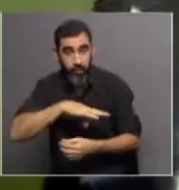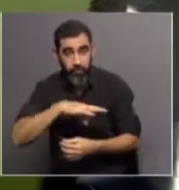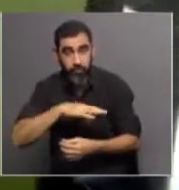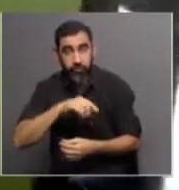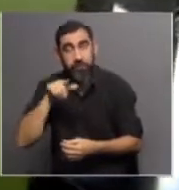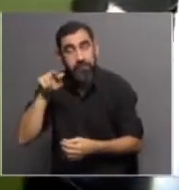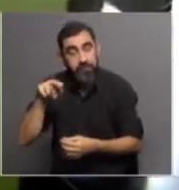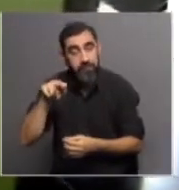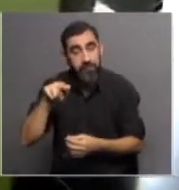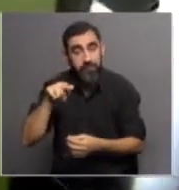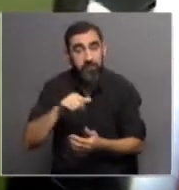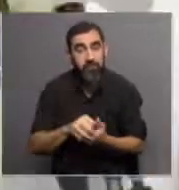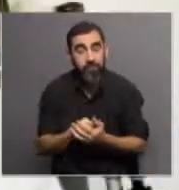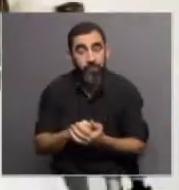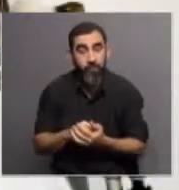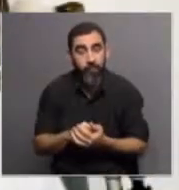el